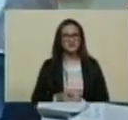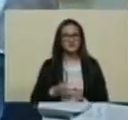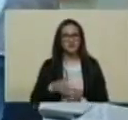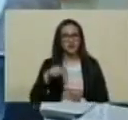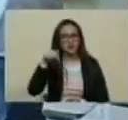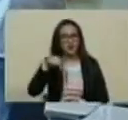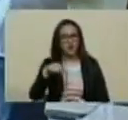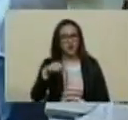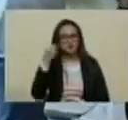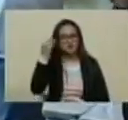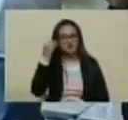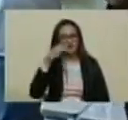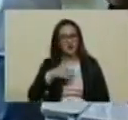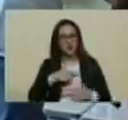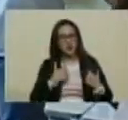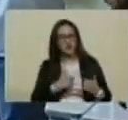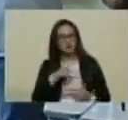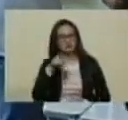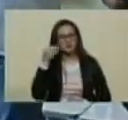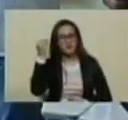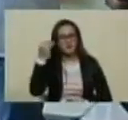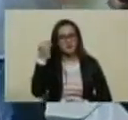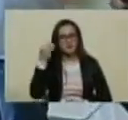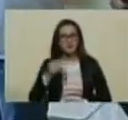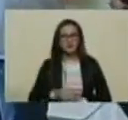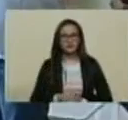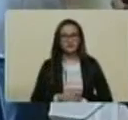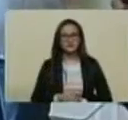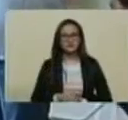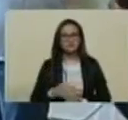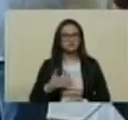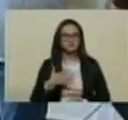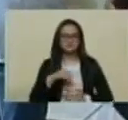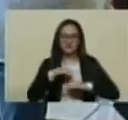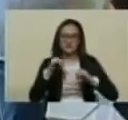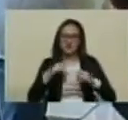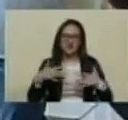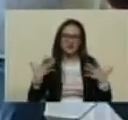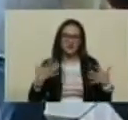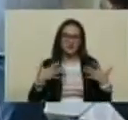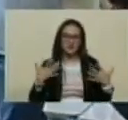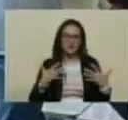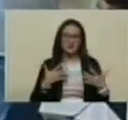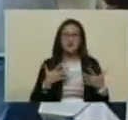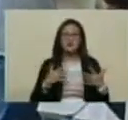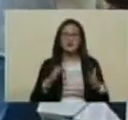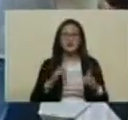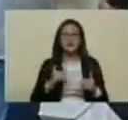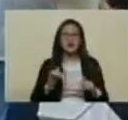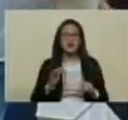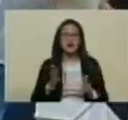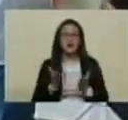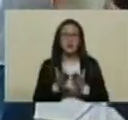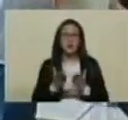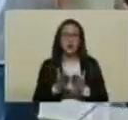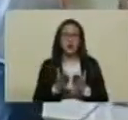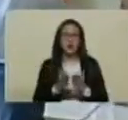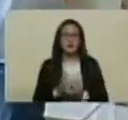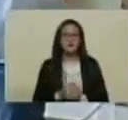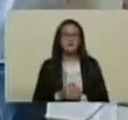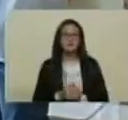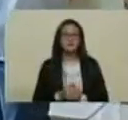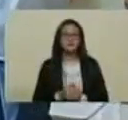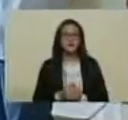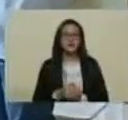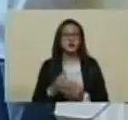hoy se le vienen a su corazón en este momento? Bueno, muy alegre y contenta porque al menos ya tiene su escuela. ¿Y habían pasado